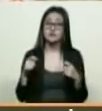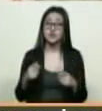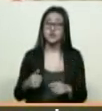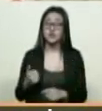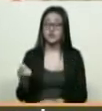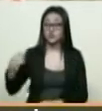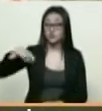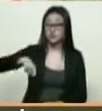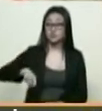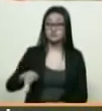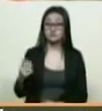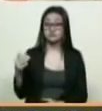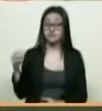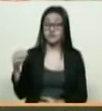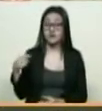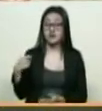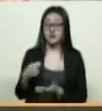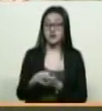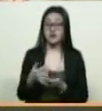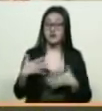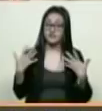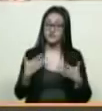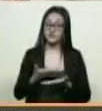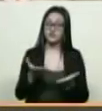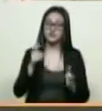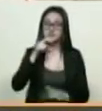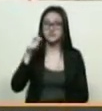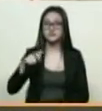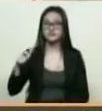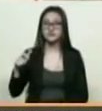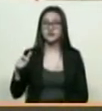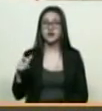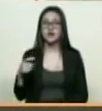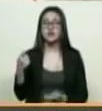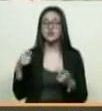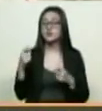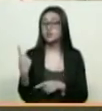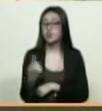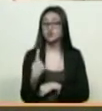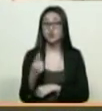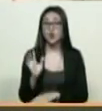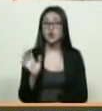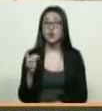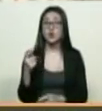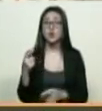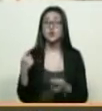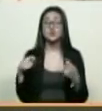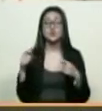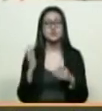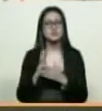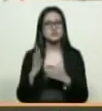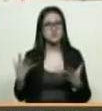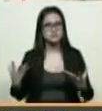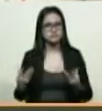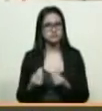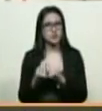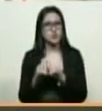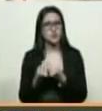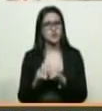de ingreso de nuestro país y por supuesto de disfrute de nuestra ciudadanía. Y como el turismo no va solo, el turismo siempre va acompañado y no